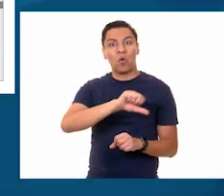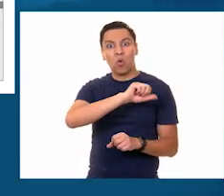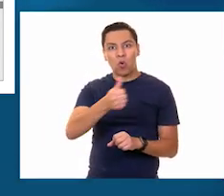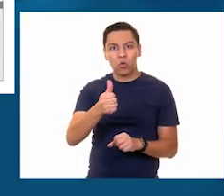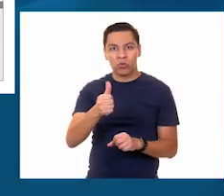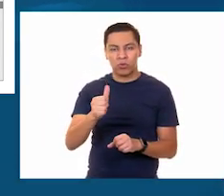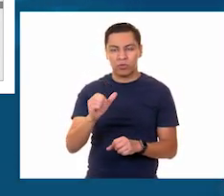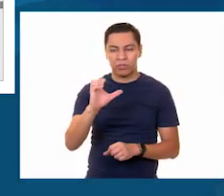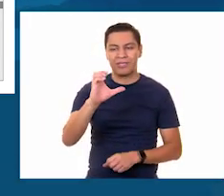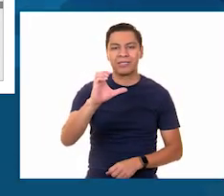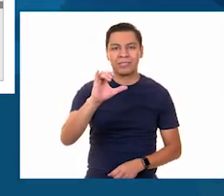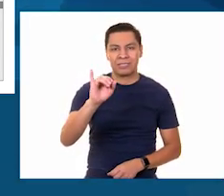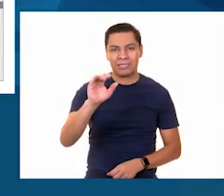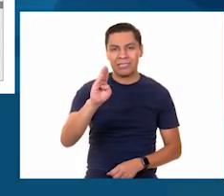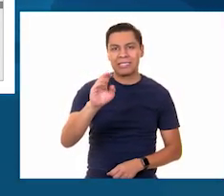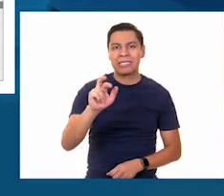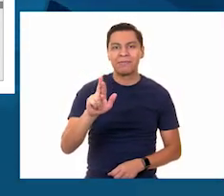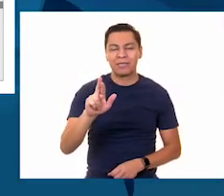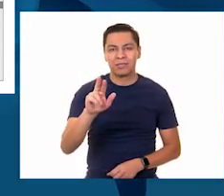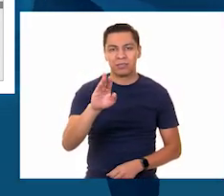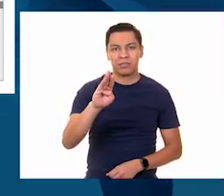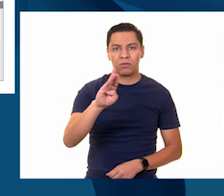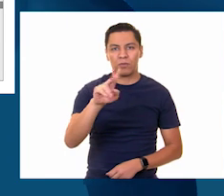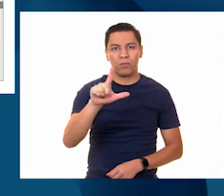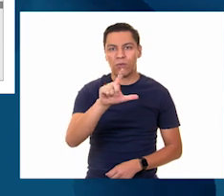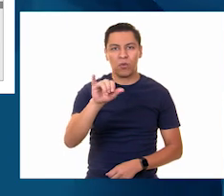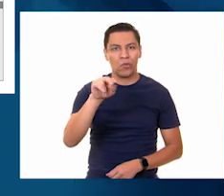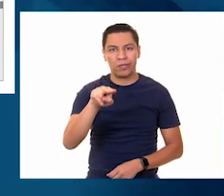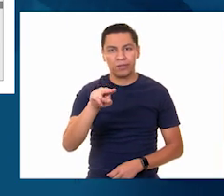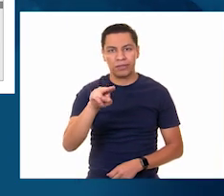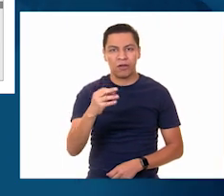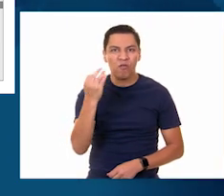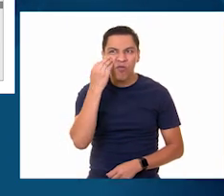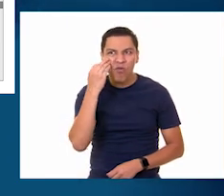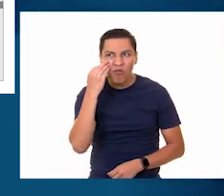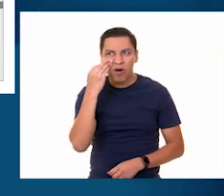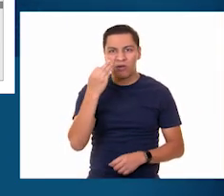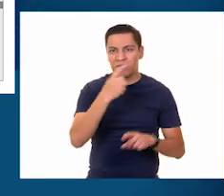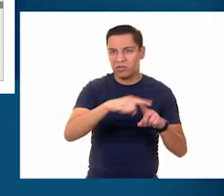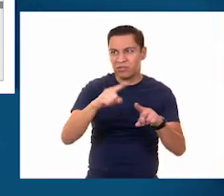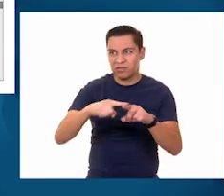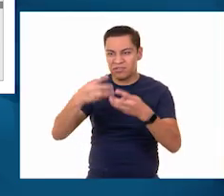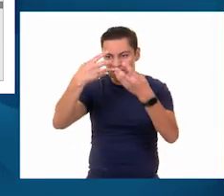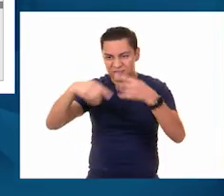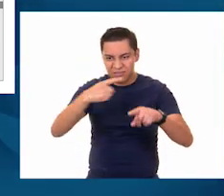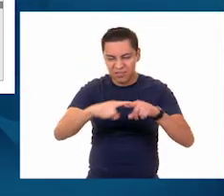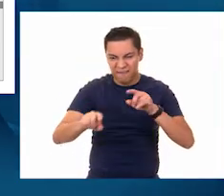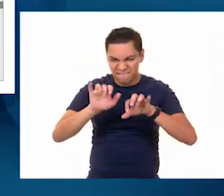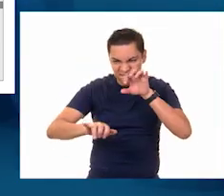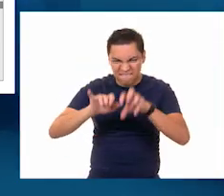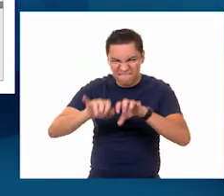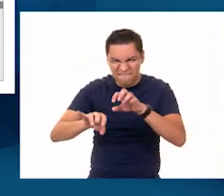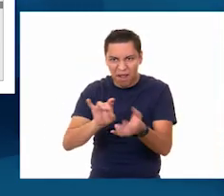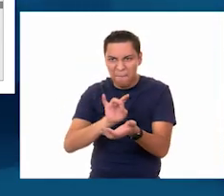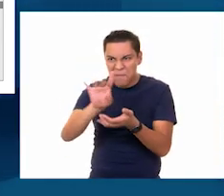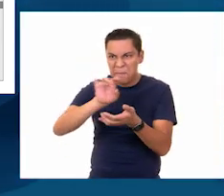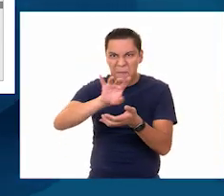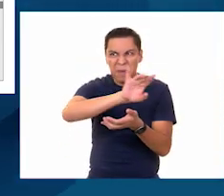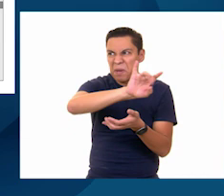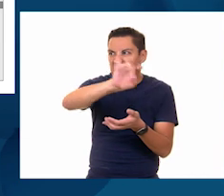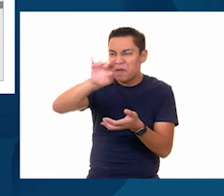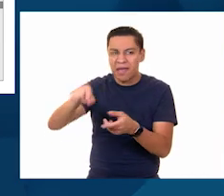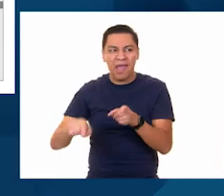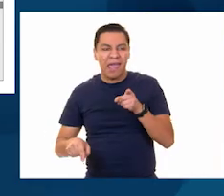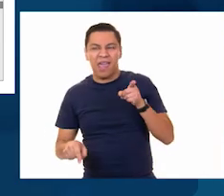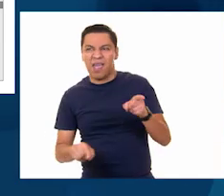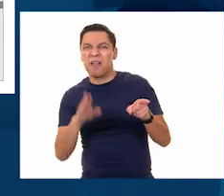compañero difundiendo a través de redes sociales, páginas web y mensajería instantánea amenazas, apodos